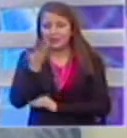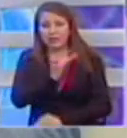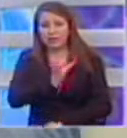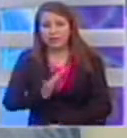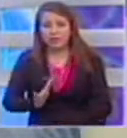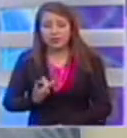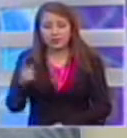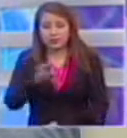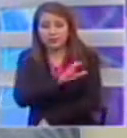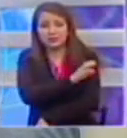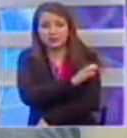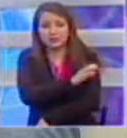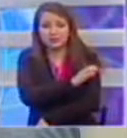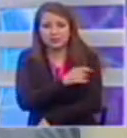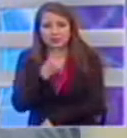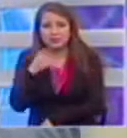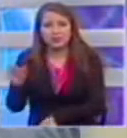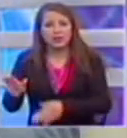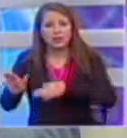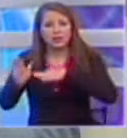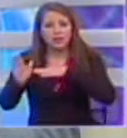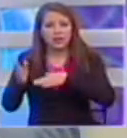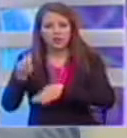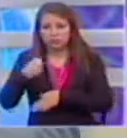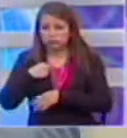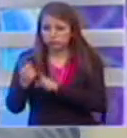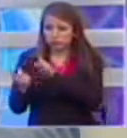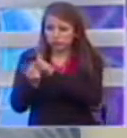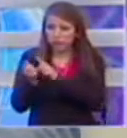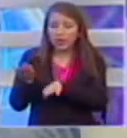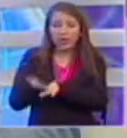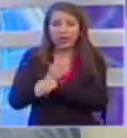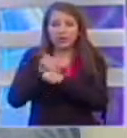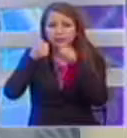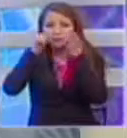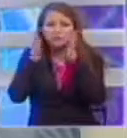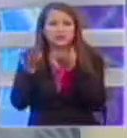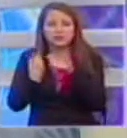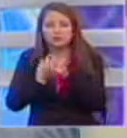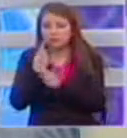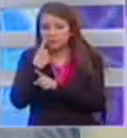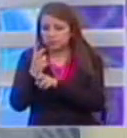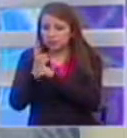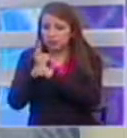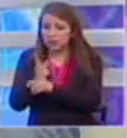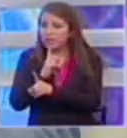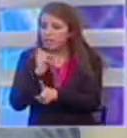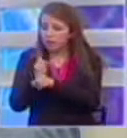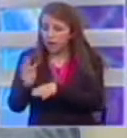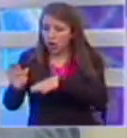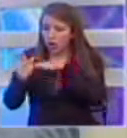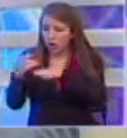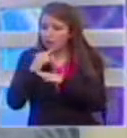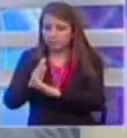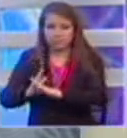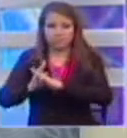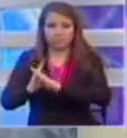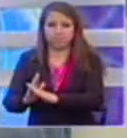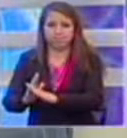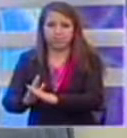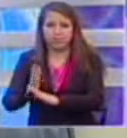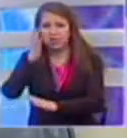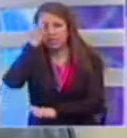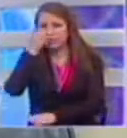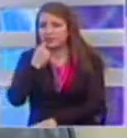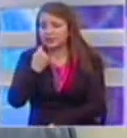del Consejo Nacional Electoral se comprometió con nosotros en el mes de diciembre a velar por su cumplimiento para evitar que esto suceda. Porque